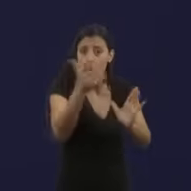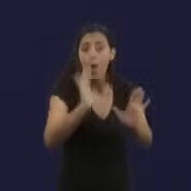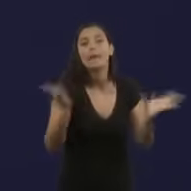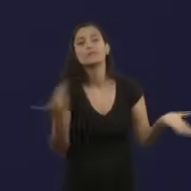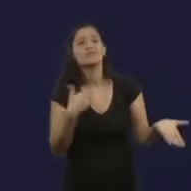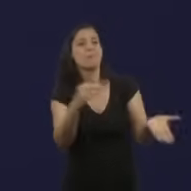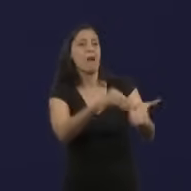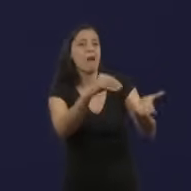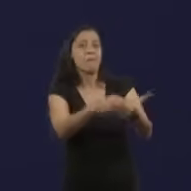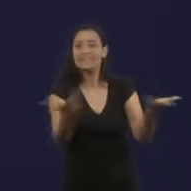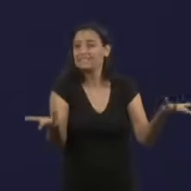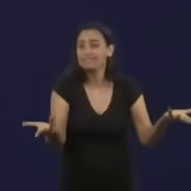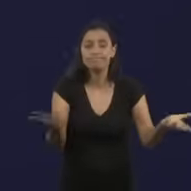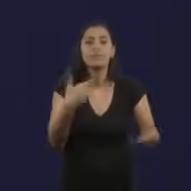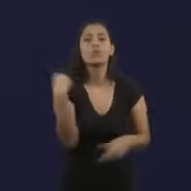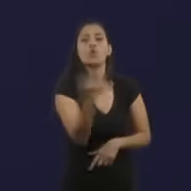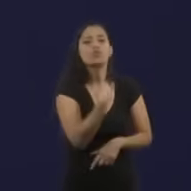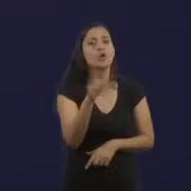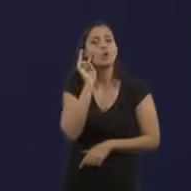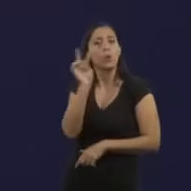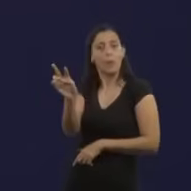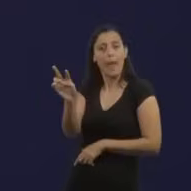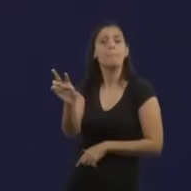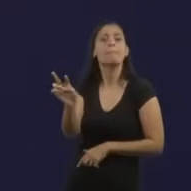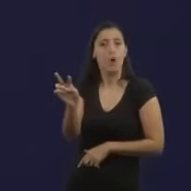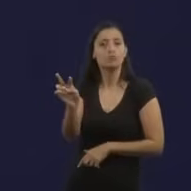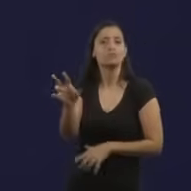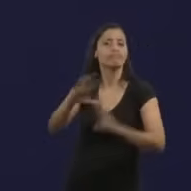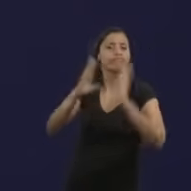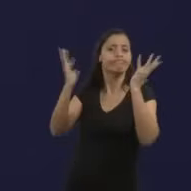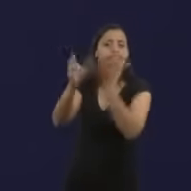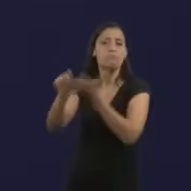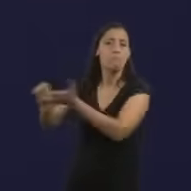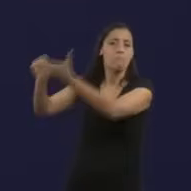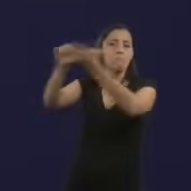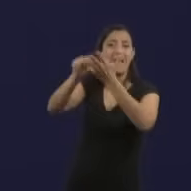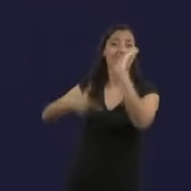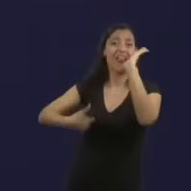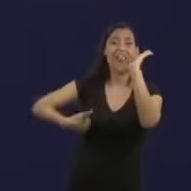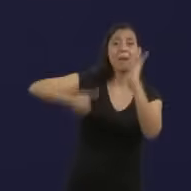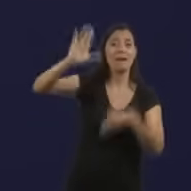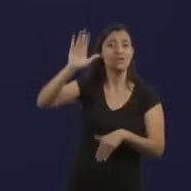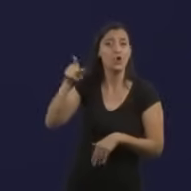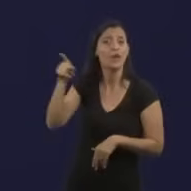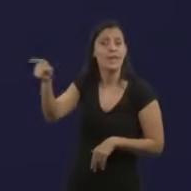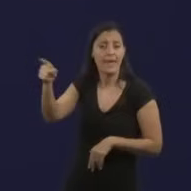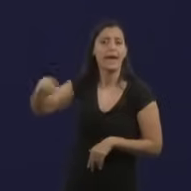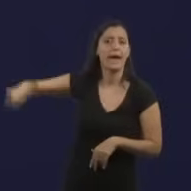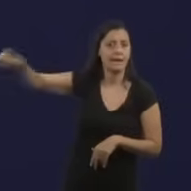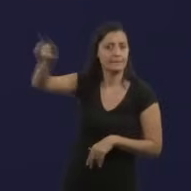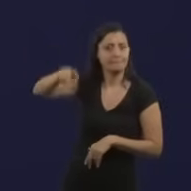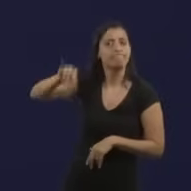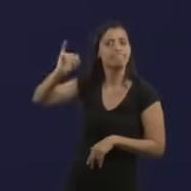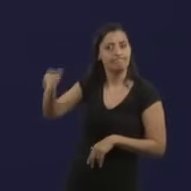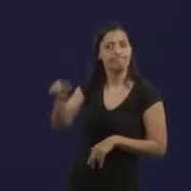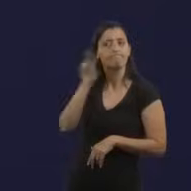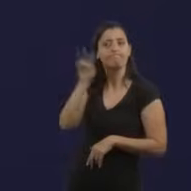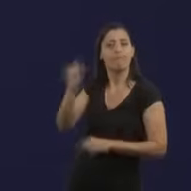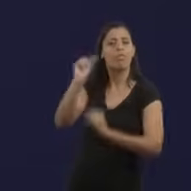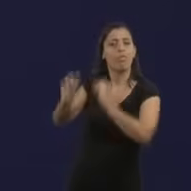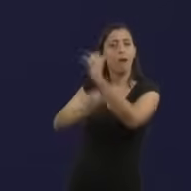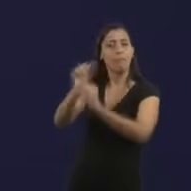a eso entendemos que la comunidad internacional en su mayoría se va a ir plegando a a aceptar que